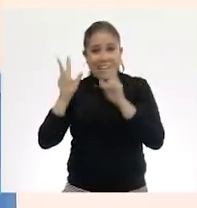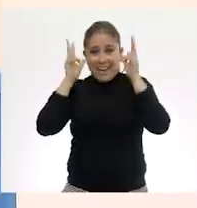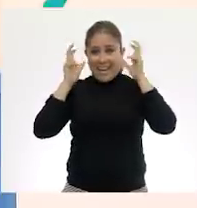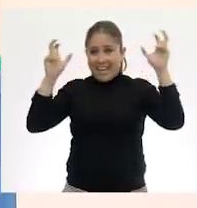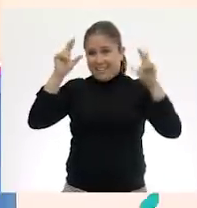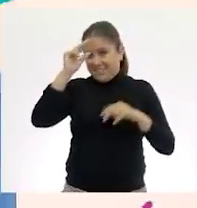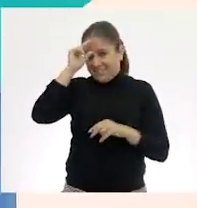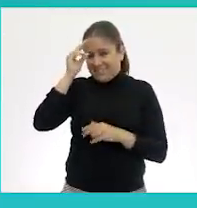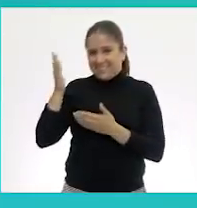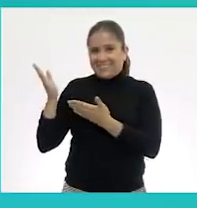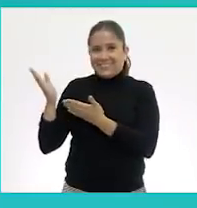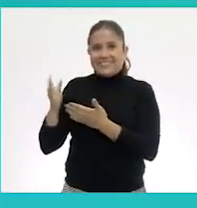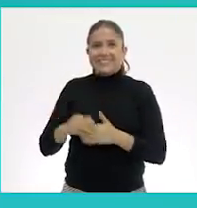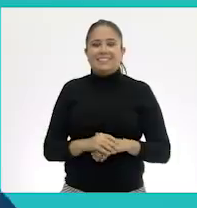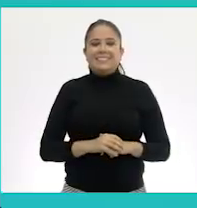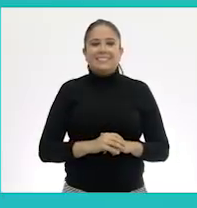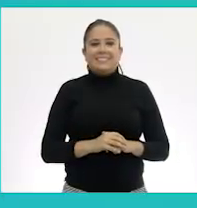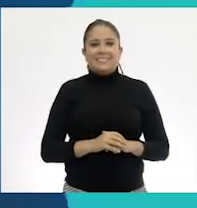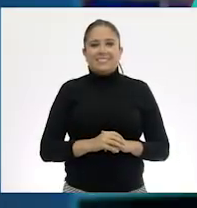listo.